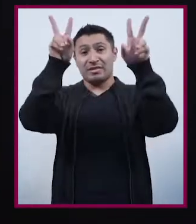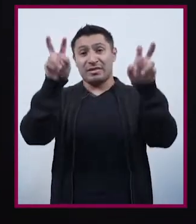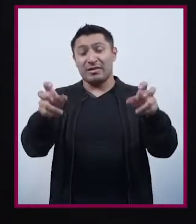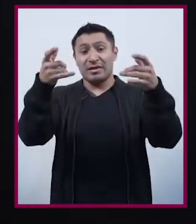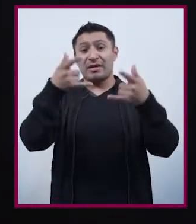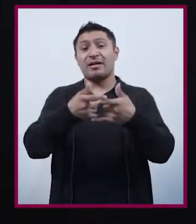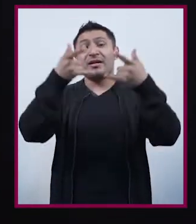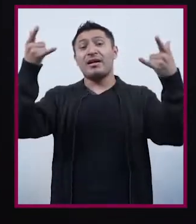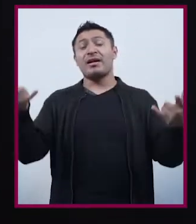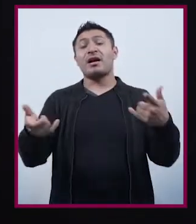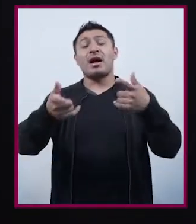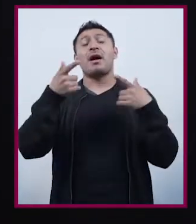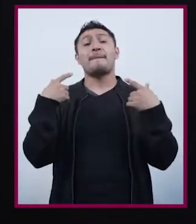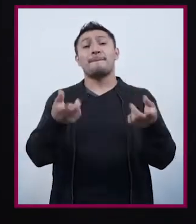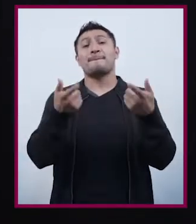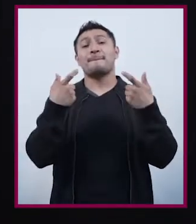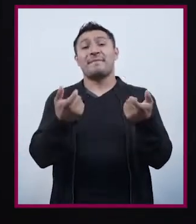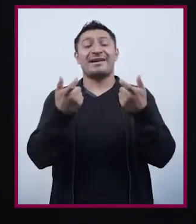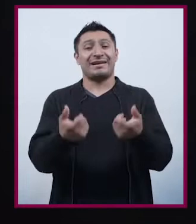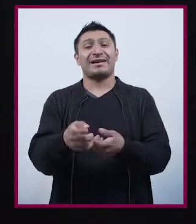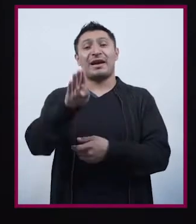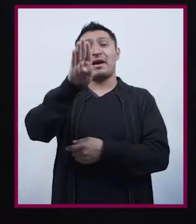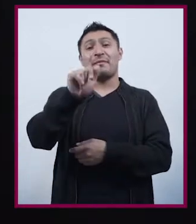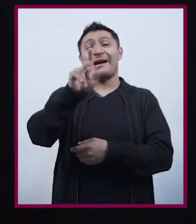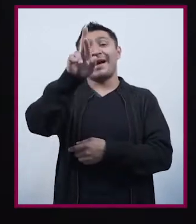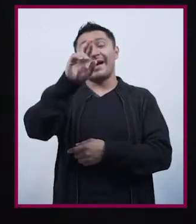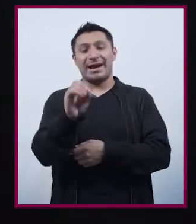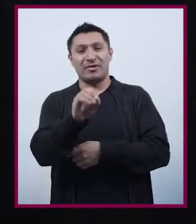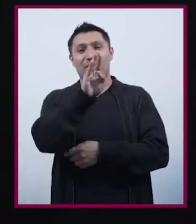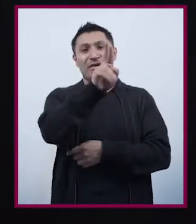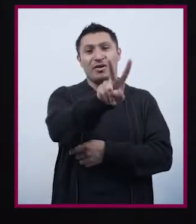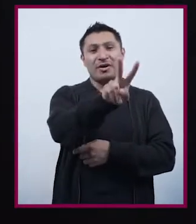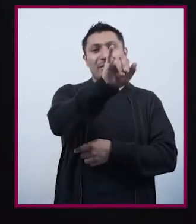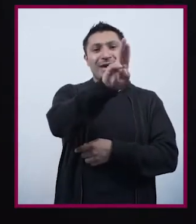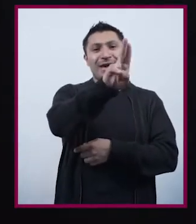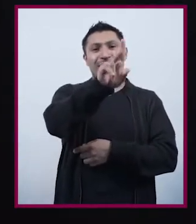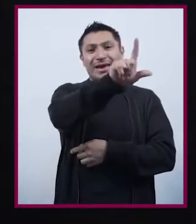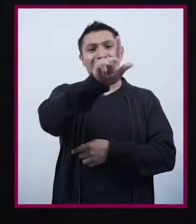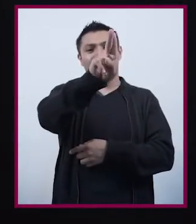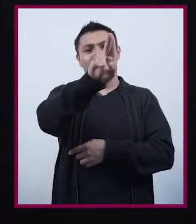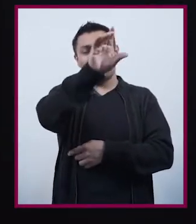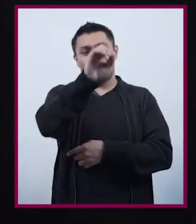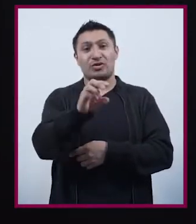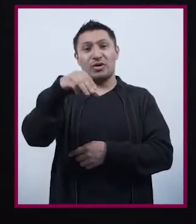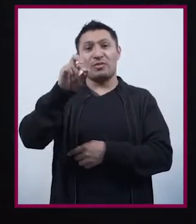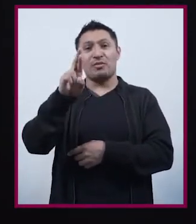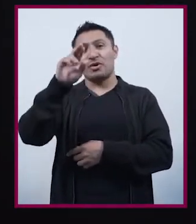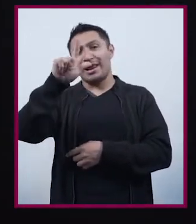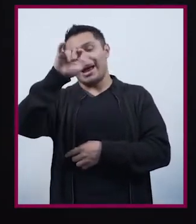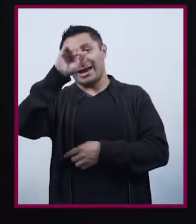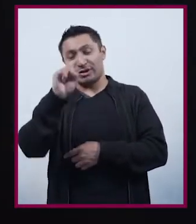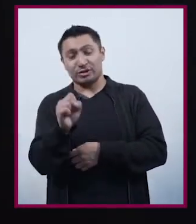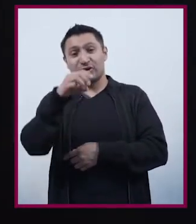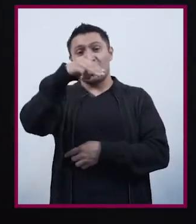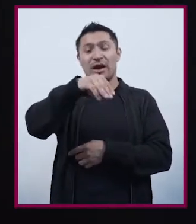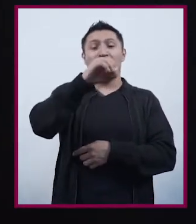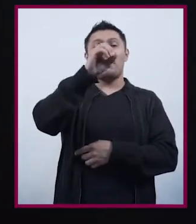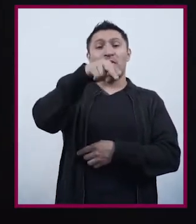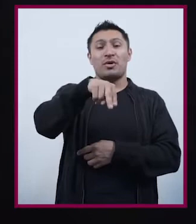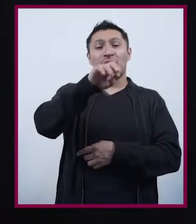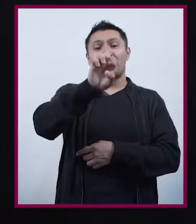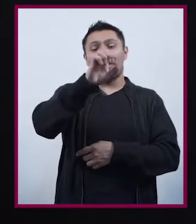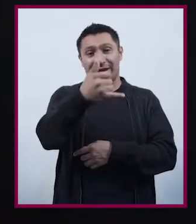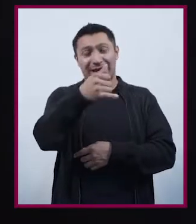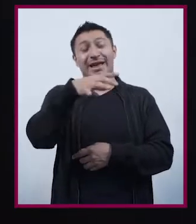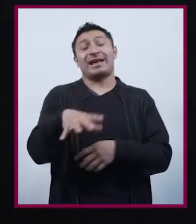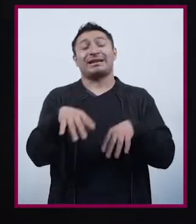programa dedicado a la historia de la lana, el varo, el billullo, los morlacos, el money. Se va a poner